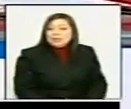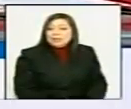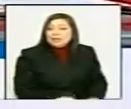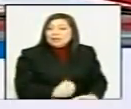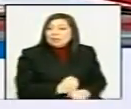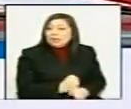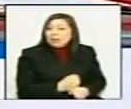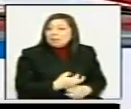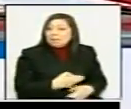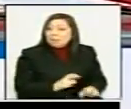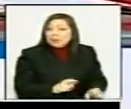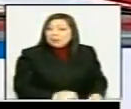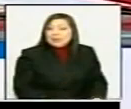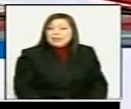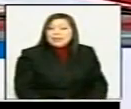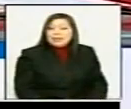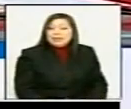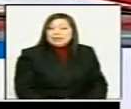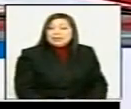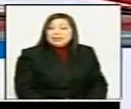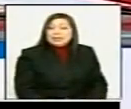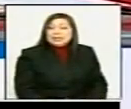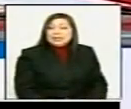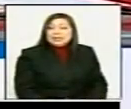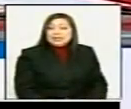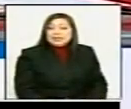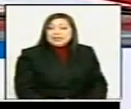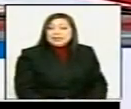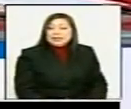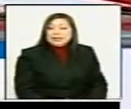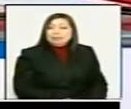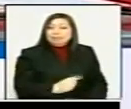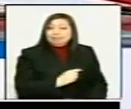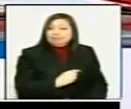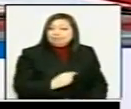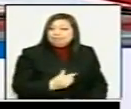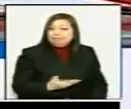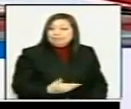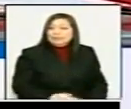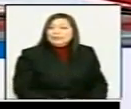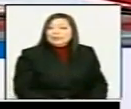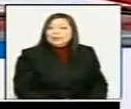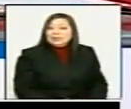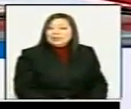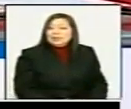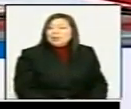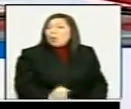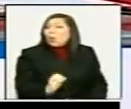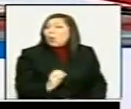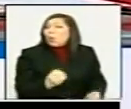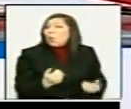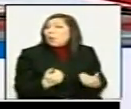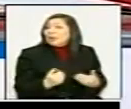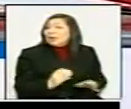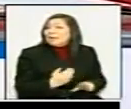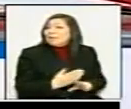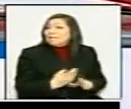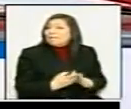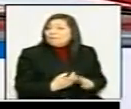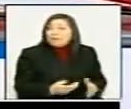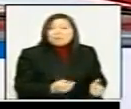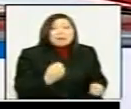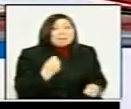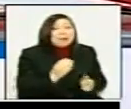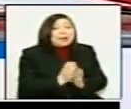obra pública, en este caso particular, la carretera Cutimbuquisisa, o cualquier otro tipo de